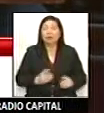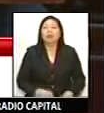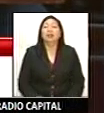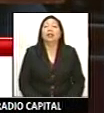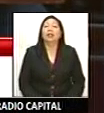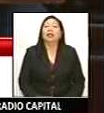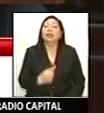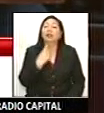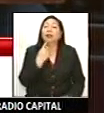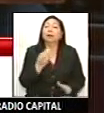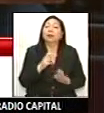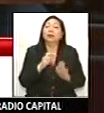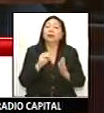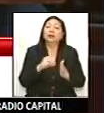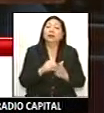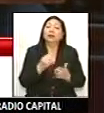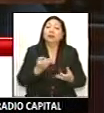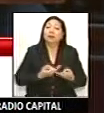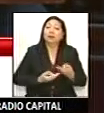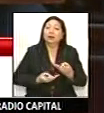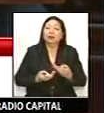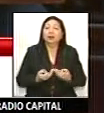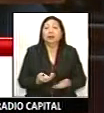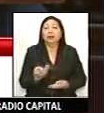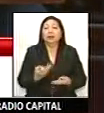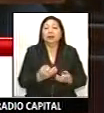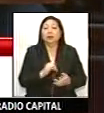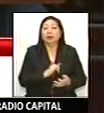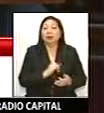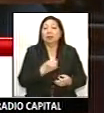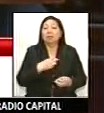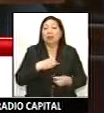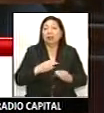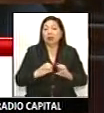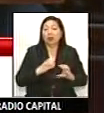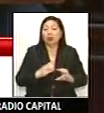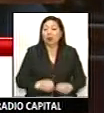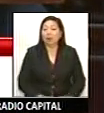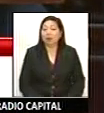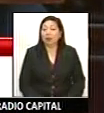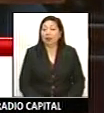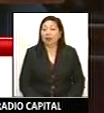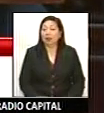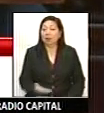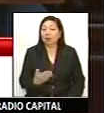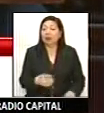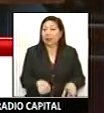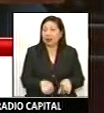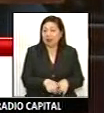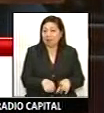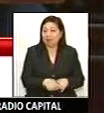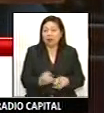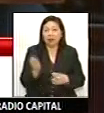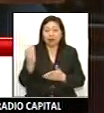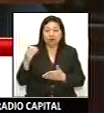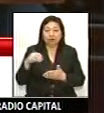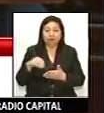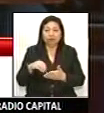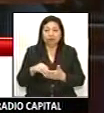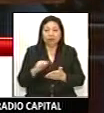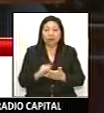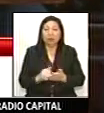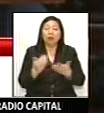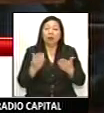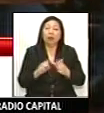Lo establecido en la presente disposición se financia con cargo al presupuesto institucional del Ministerio de Transporte y Comunicaciones. Solicito también, presidente, la disposición complementaria